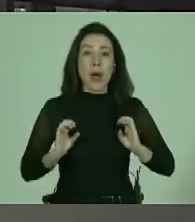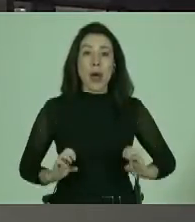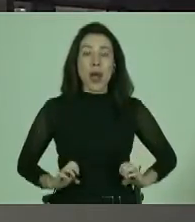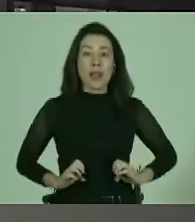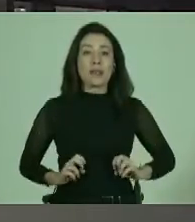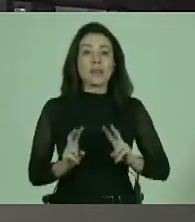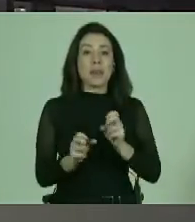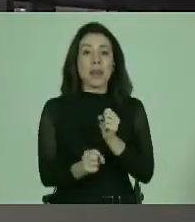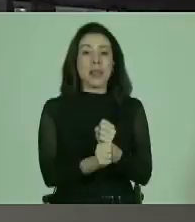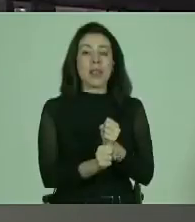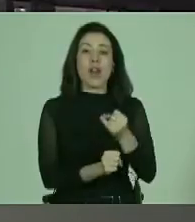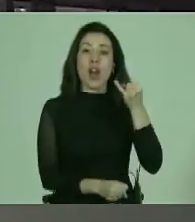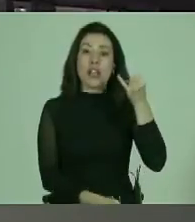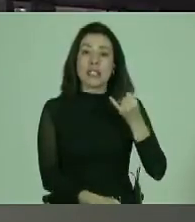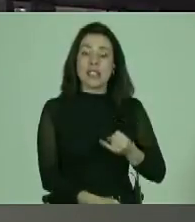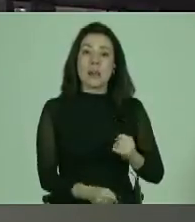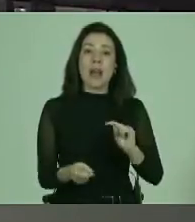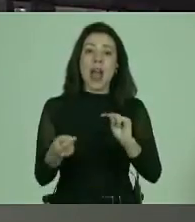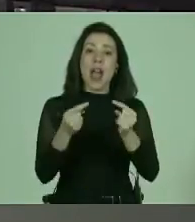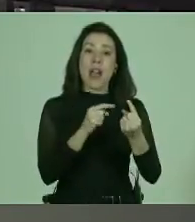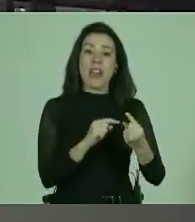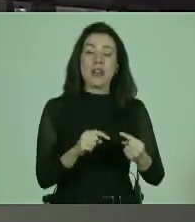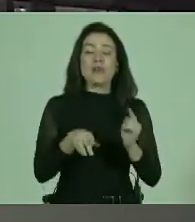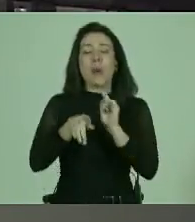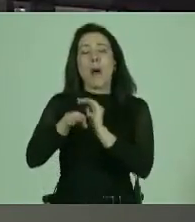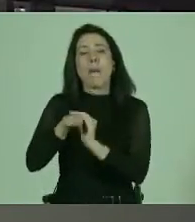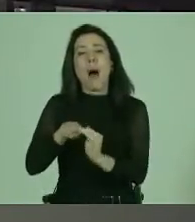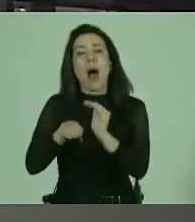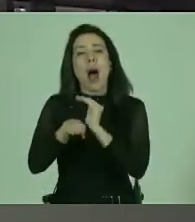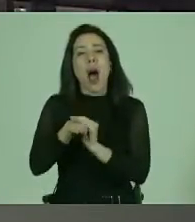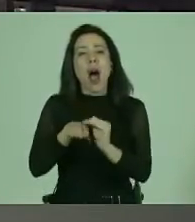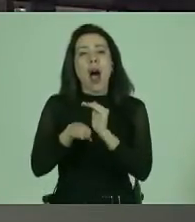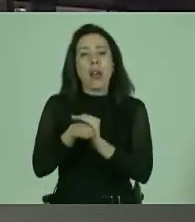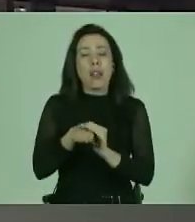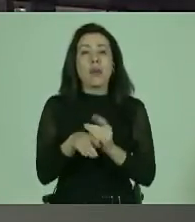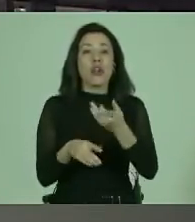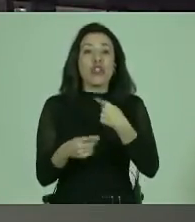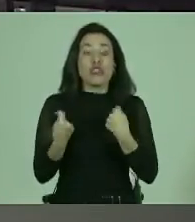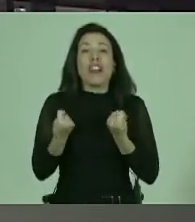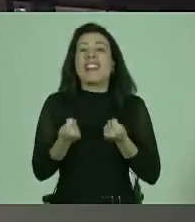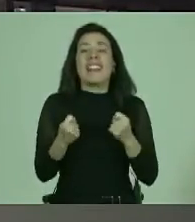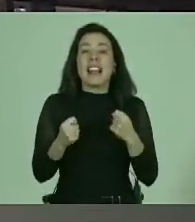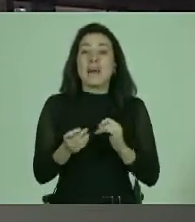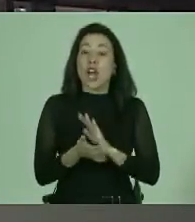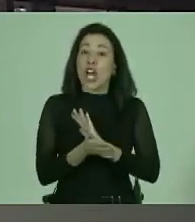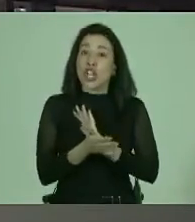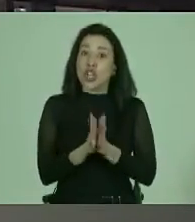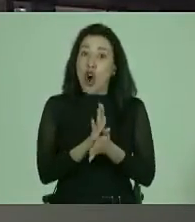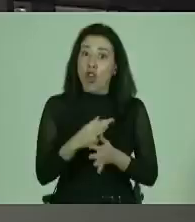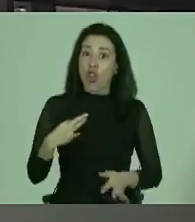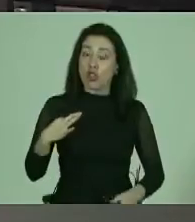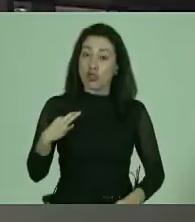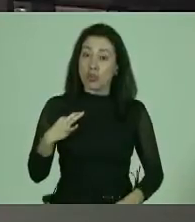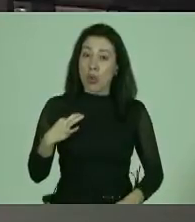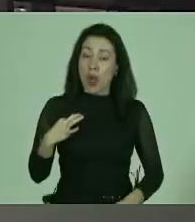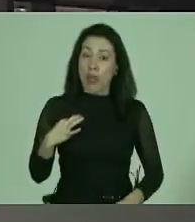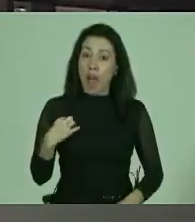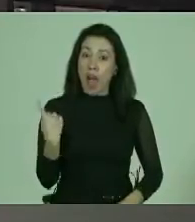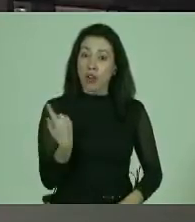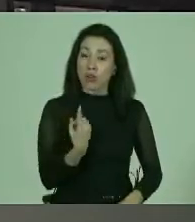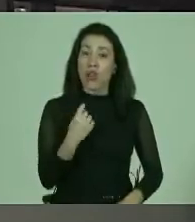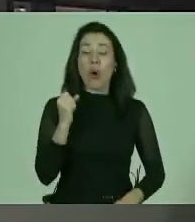campo de trabajo siempre ha sido la discusión sobre el paternalismo que hemos intentado que todos los ciudadanos sean